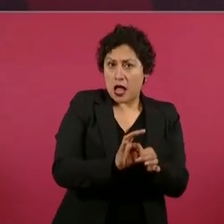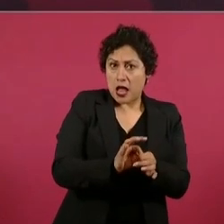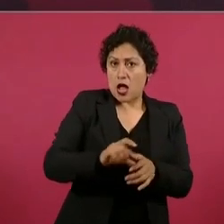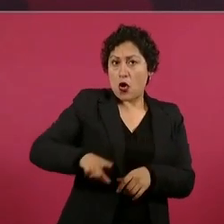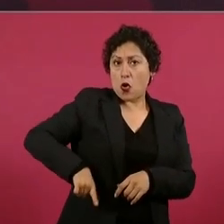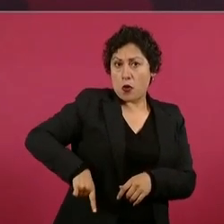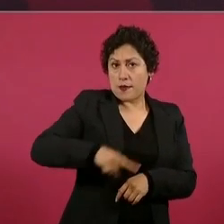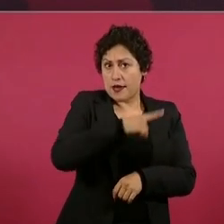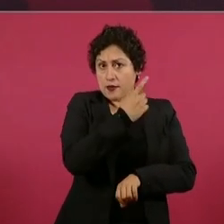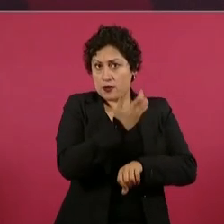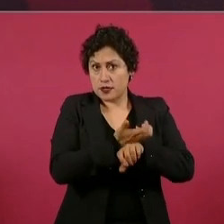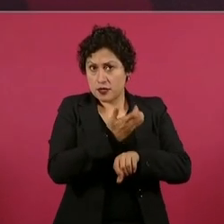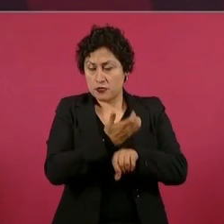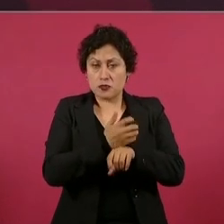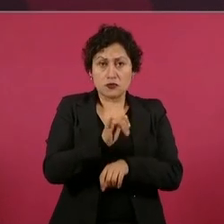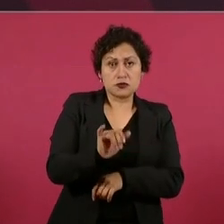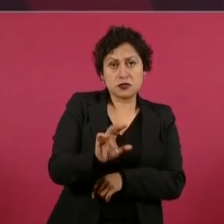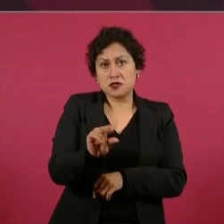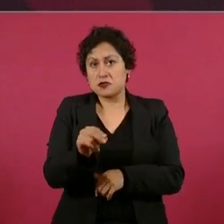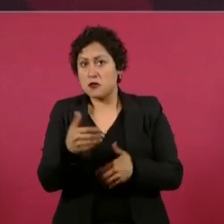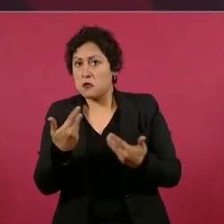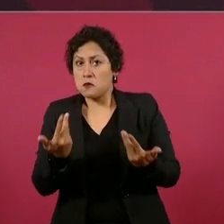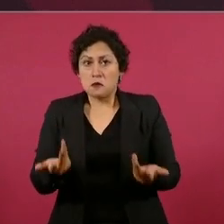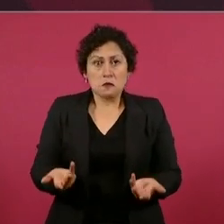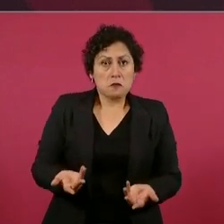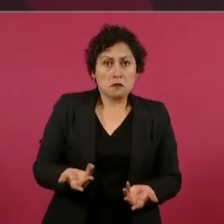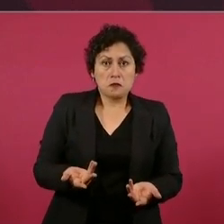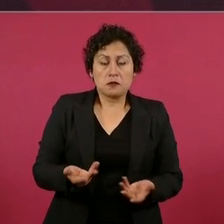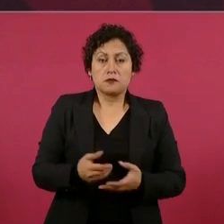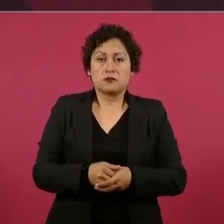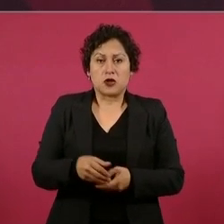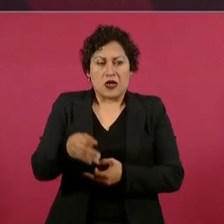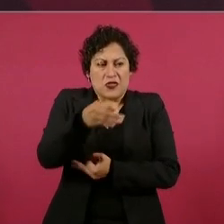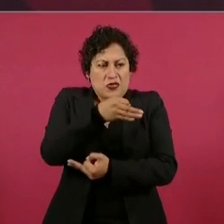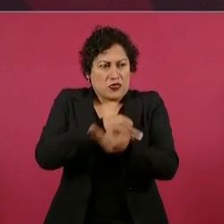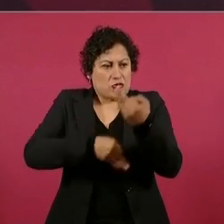Unidos, todo.